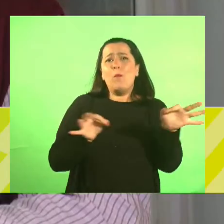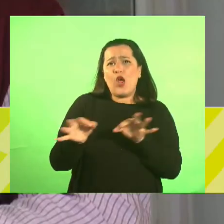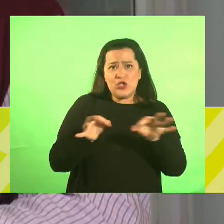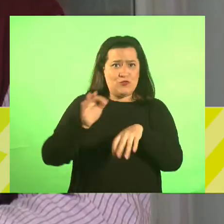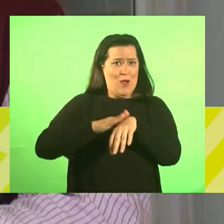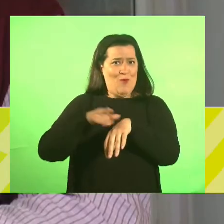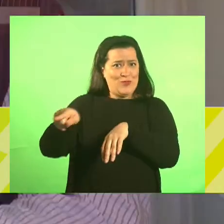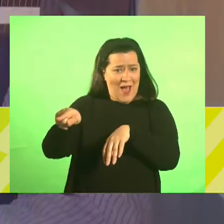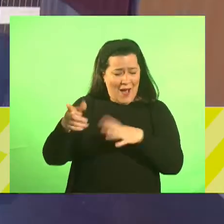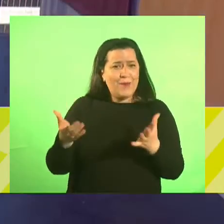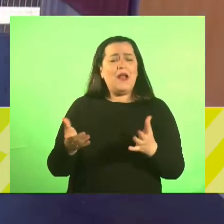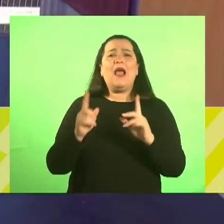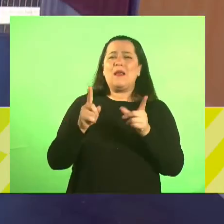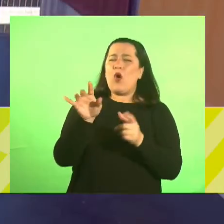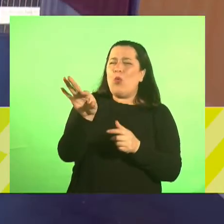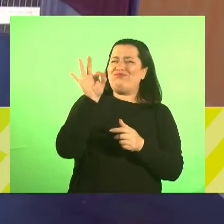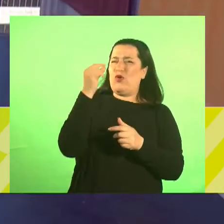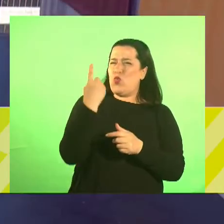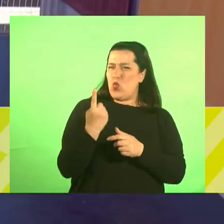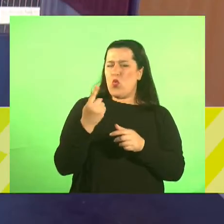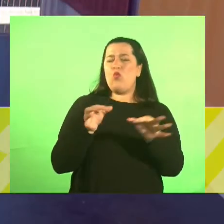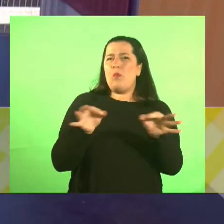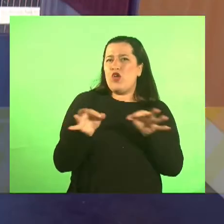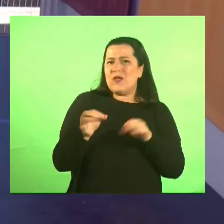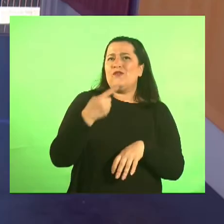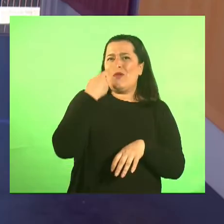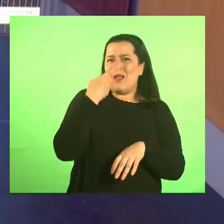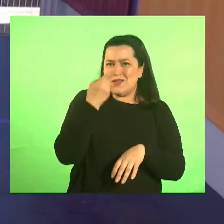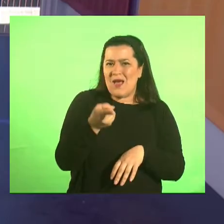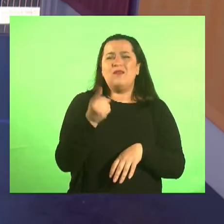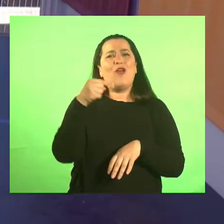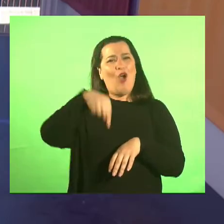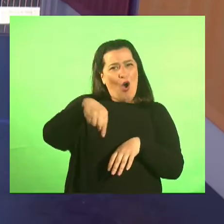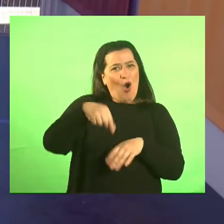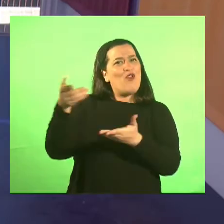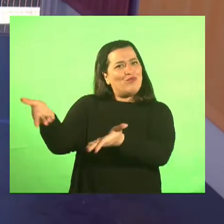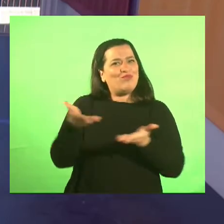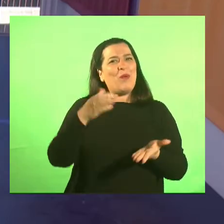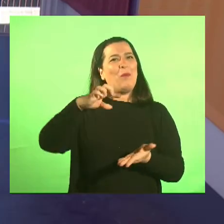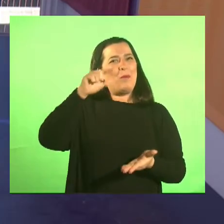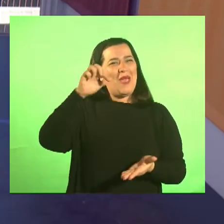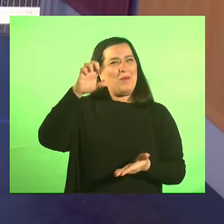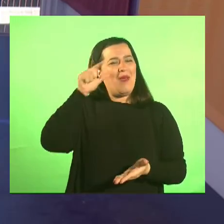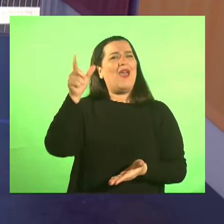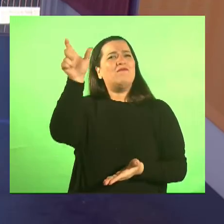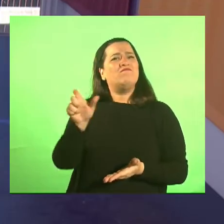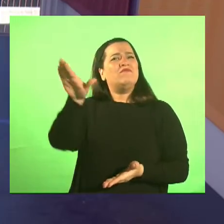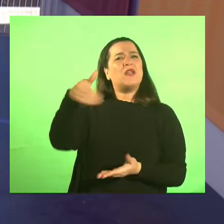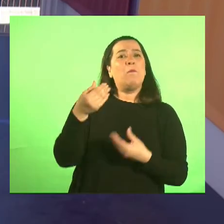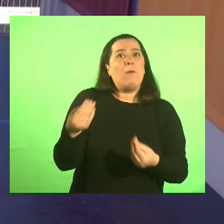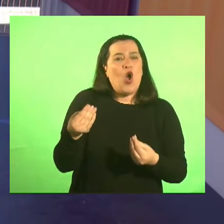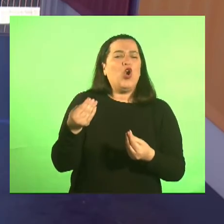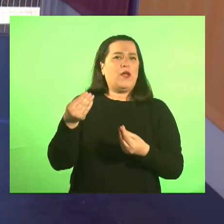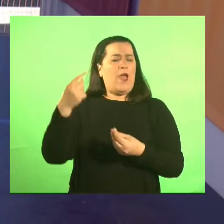adelante, y entre ellos hay uno muy interesante. Hoy lo invitamos a Pepe porque, bueno, es un pensador